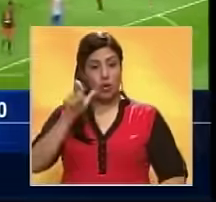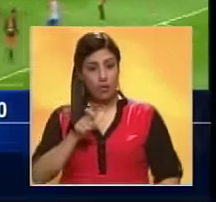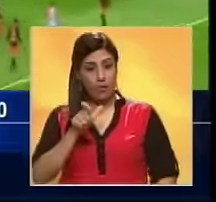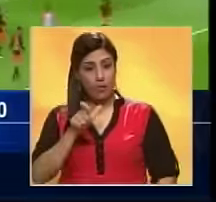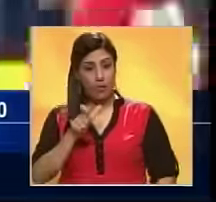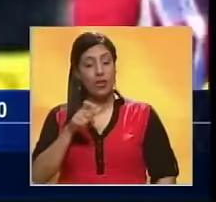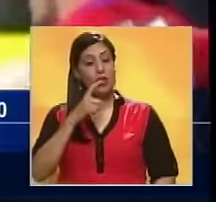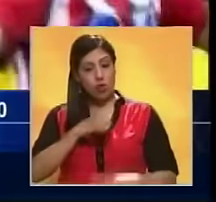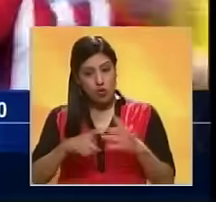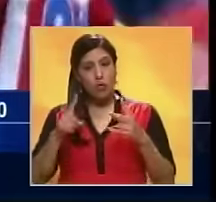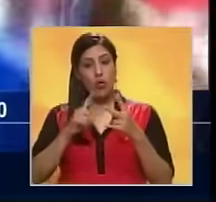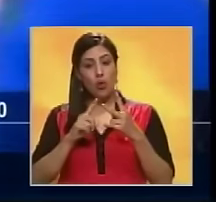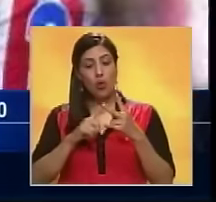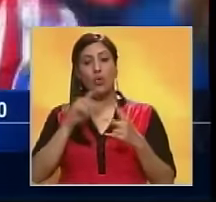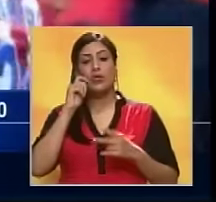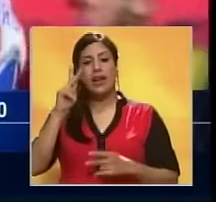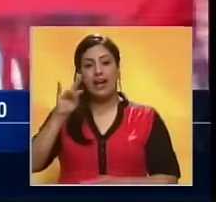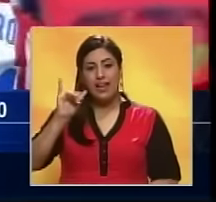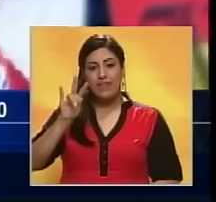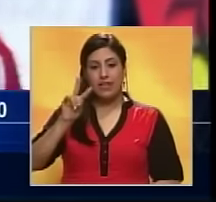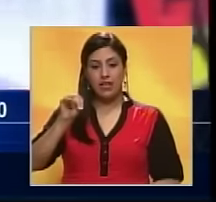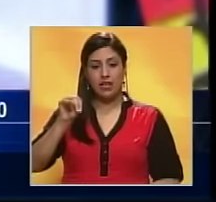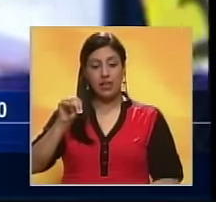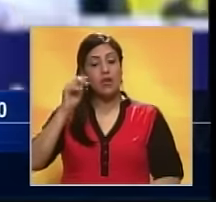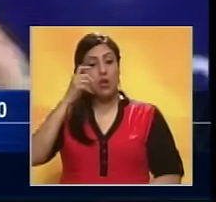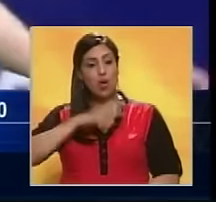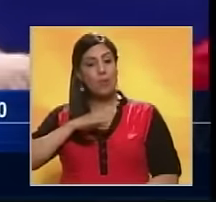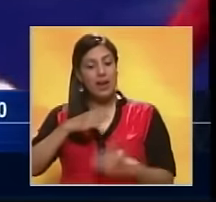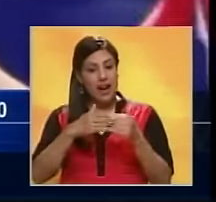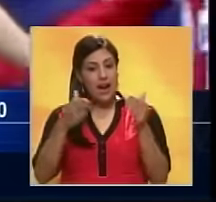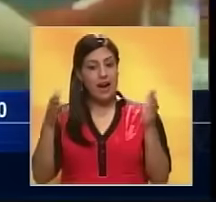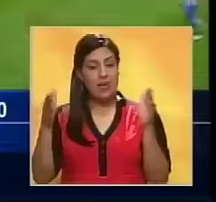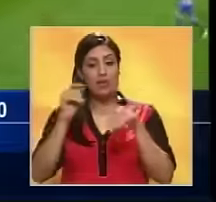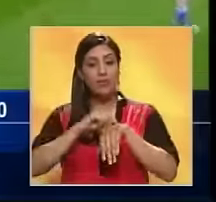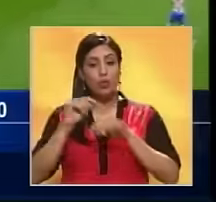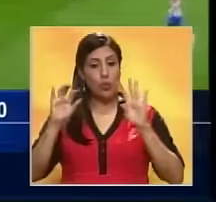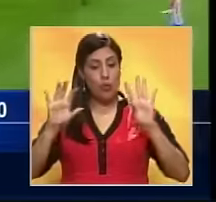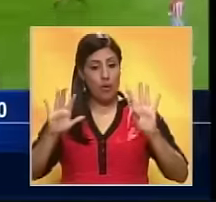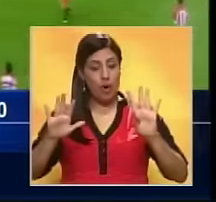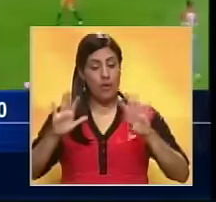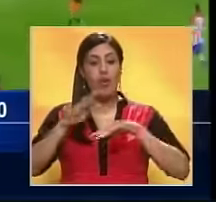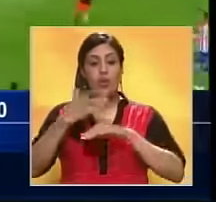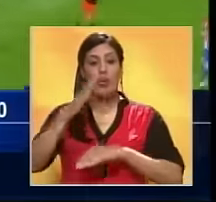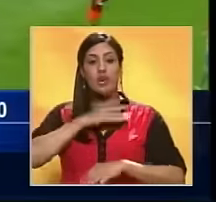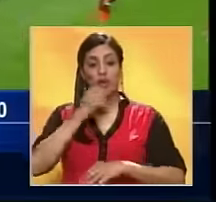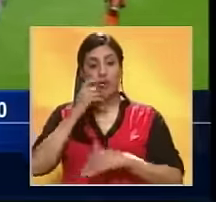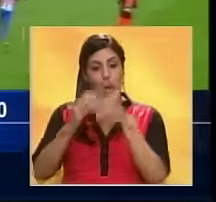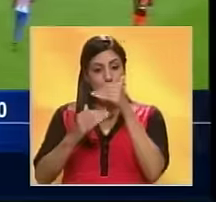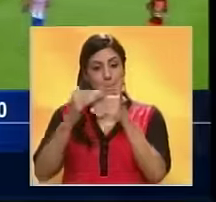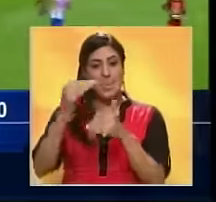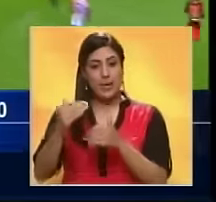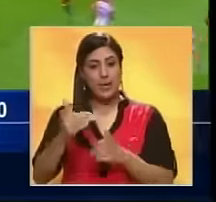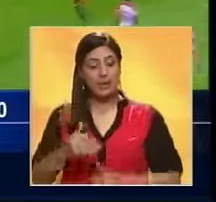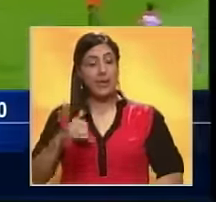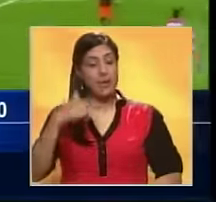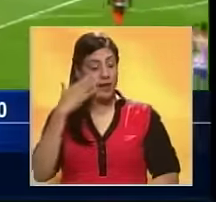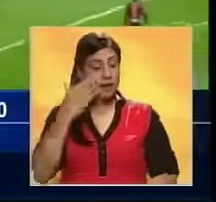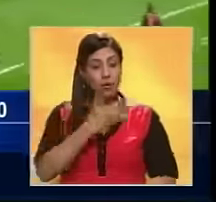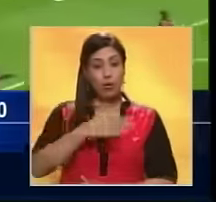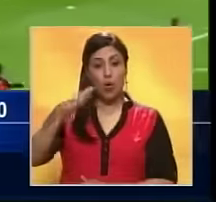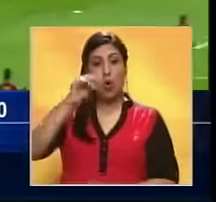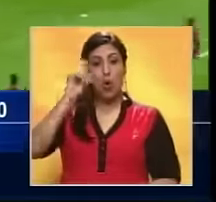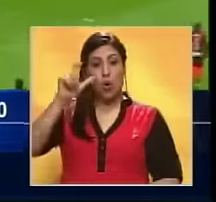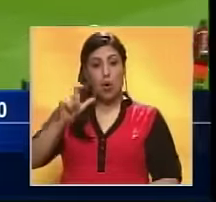Griezmann y otro tanto de Kevin Gameiro. Griezmann abrió el marcador al minuto 9 tras recibir un buen pase de Coke para abatir a